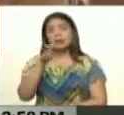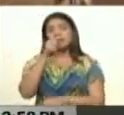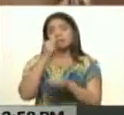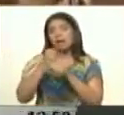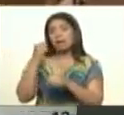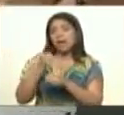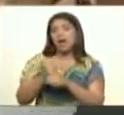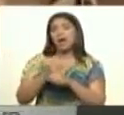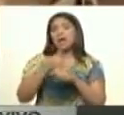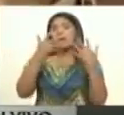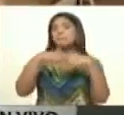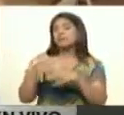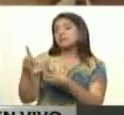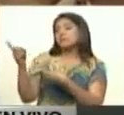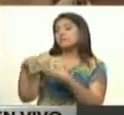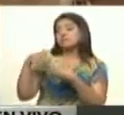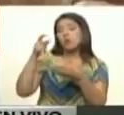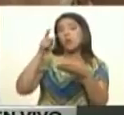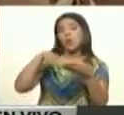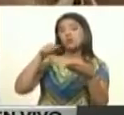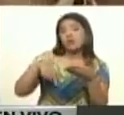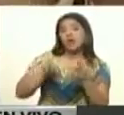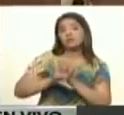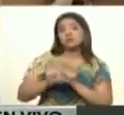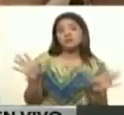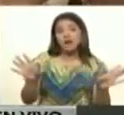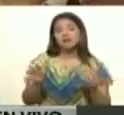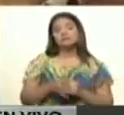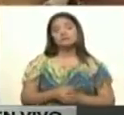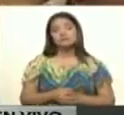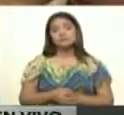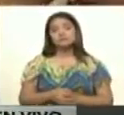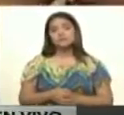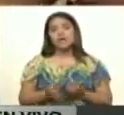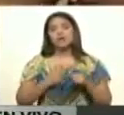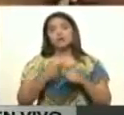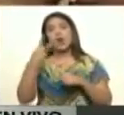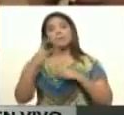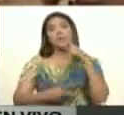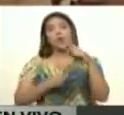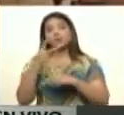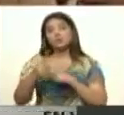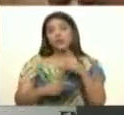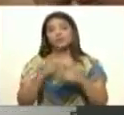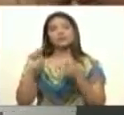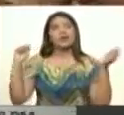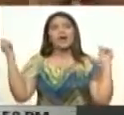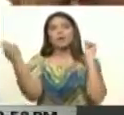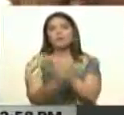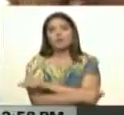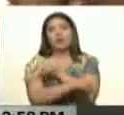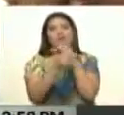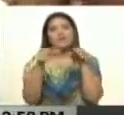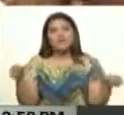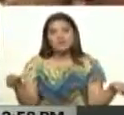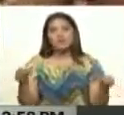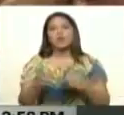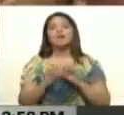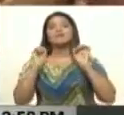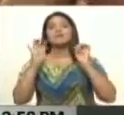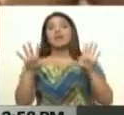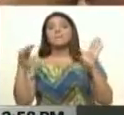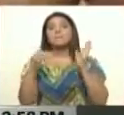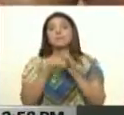las contratistas, que los explotaban las empresas, y ese proceso se revirtió. Meté más de